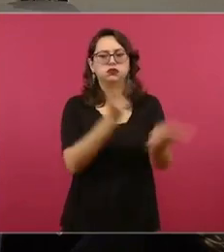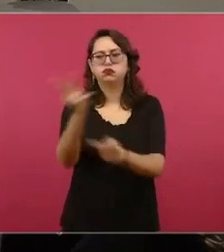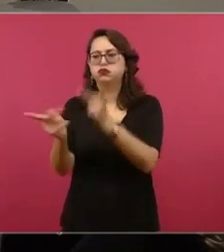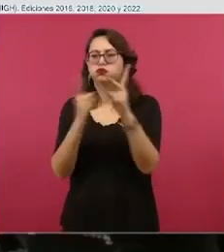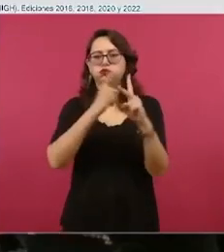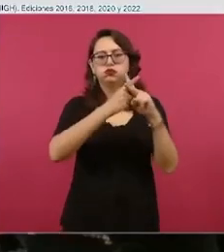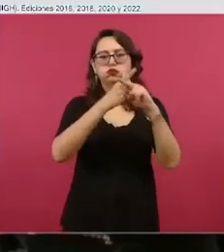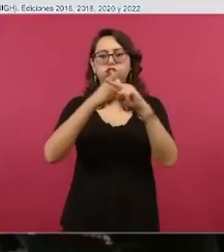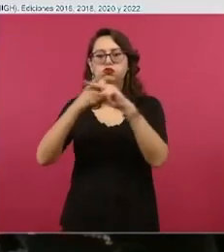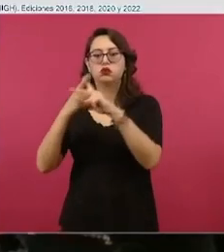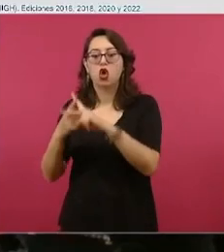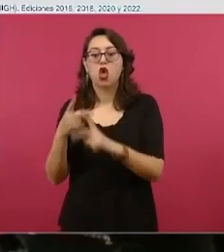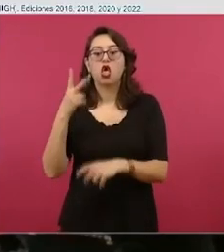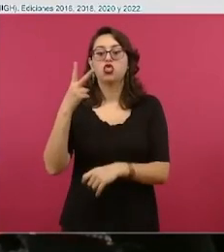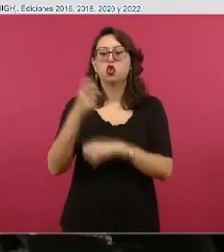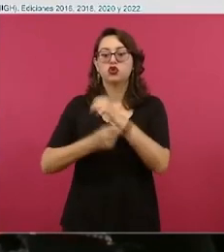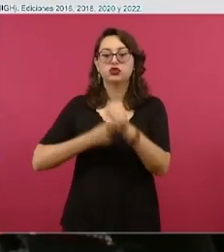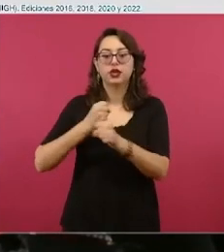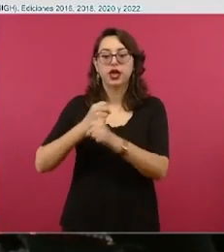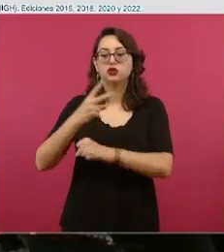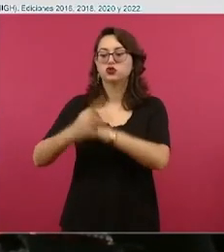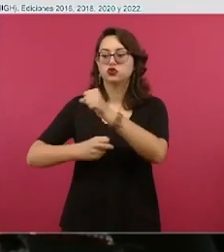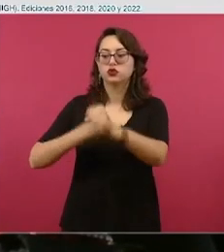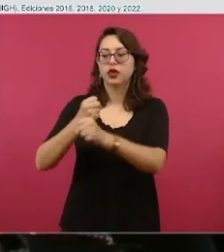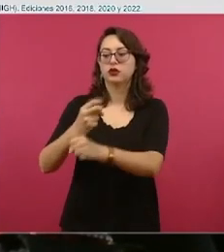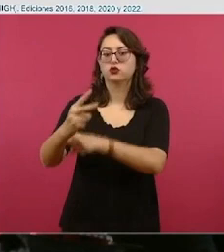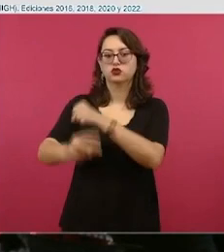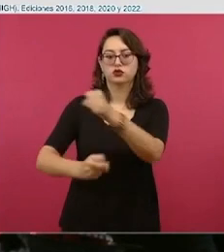Esta es la de julio del 16.